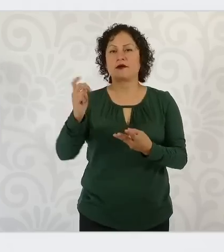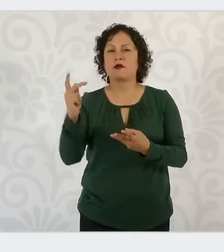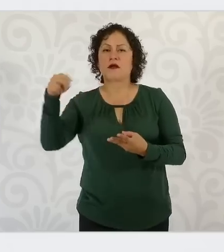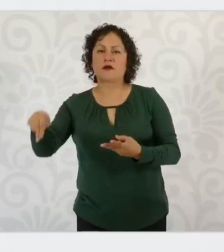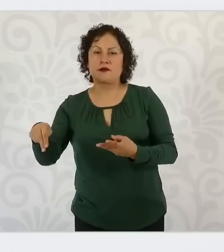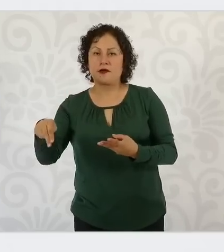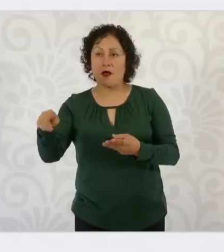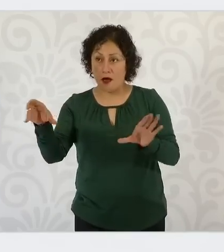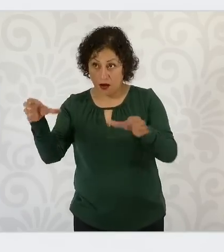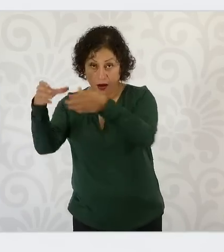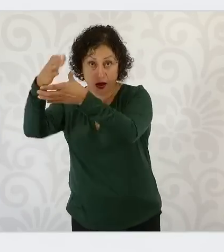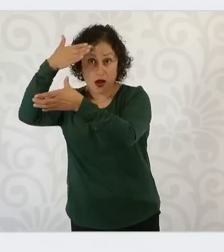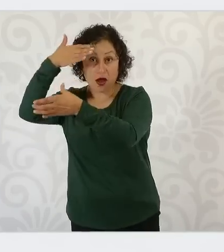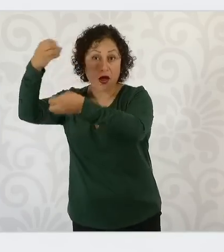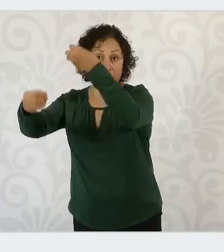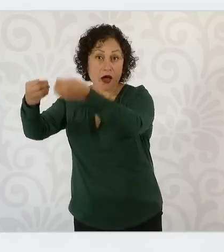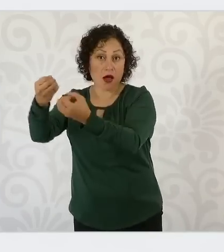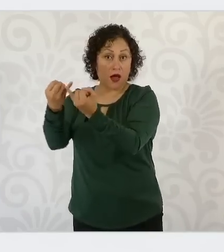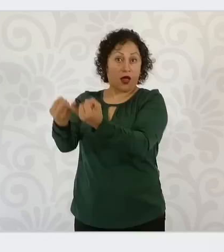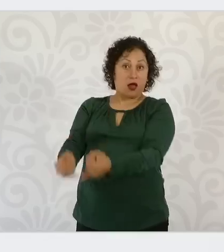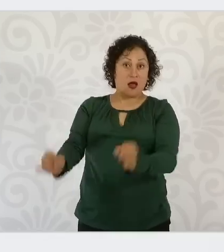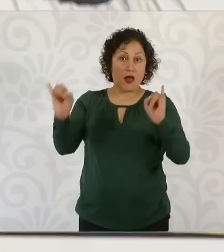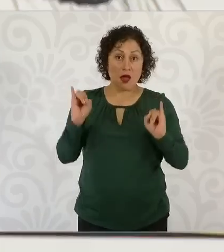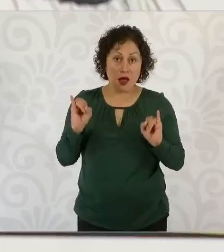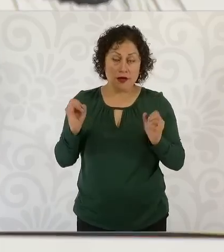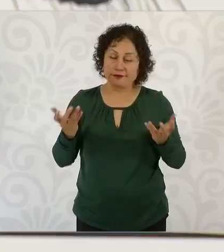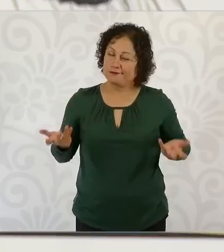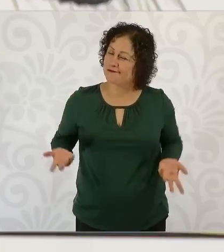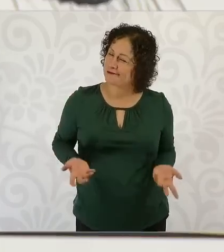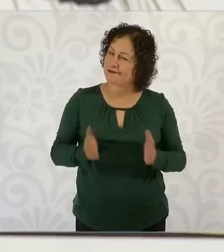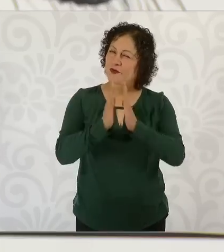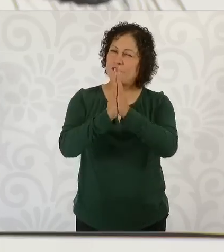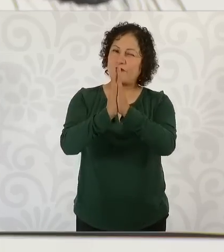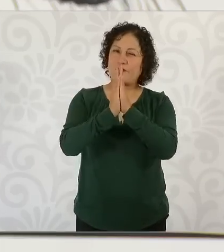autónomos. Entonces, repito, si el asunto hubiera sido,